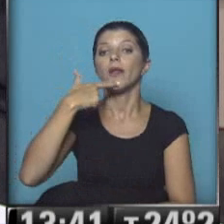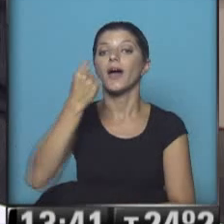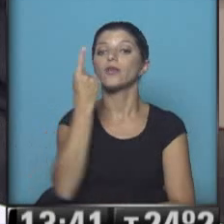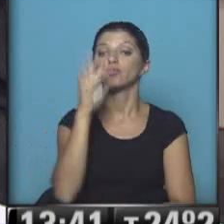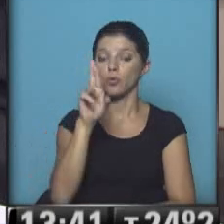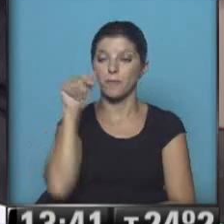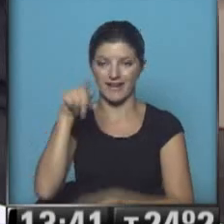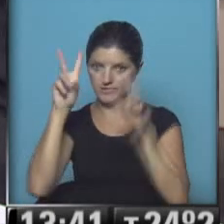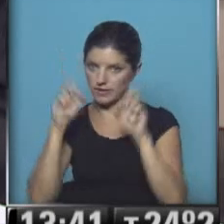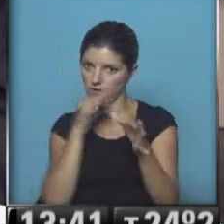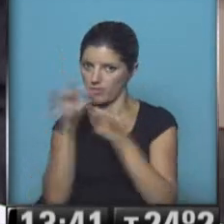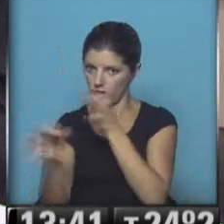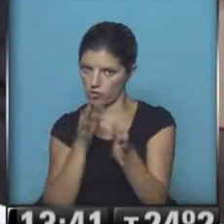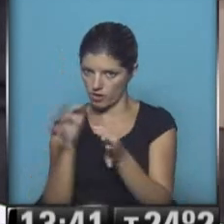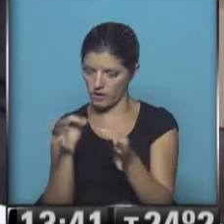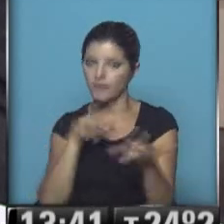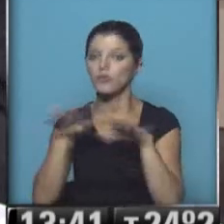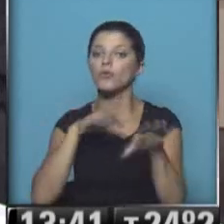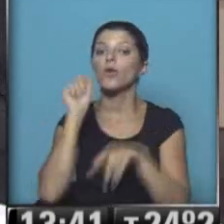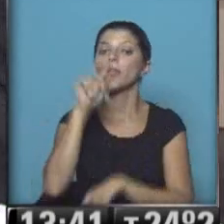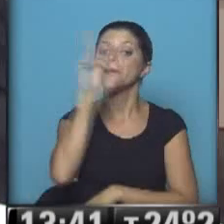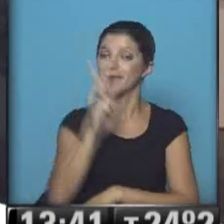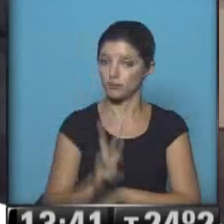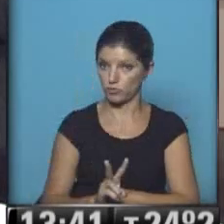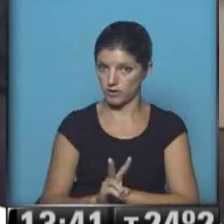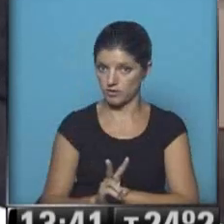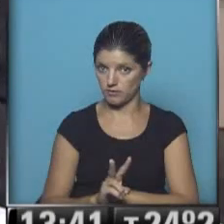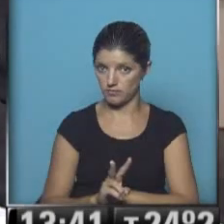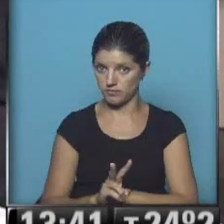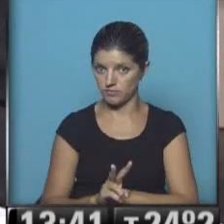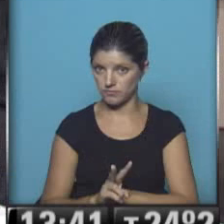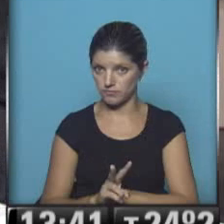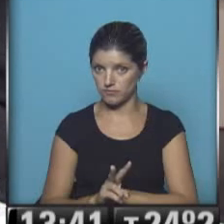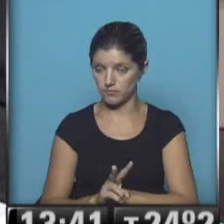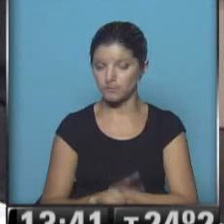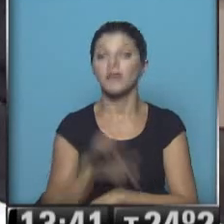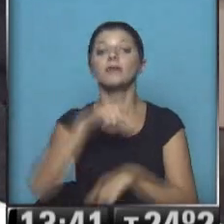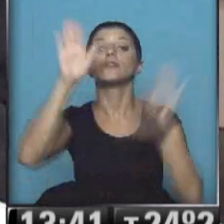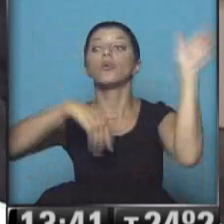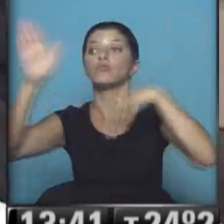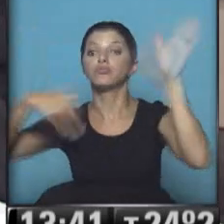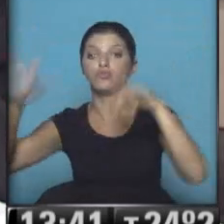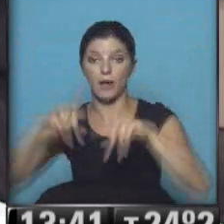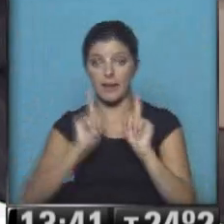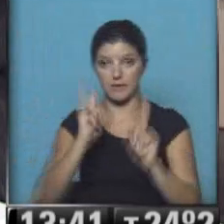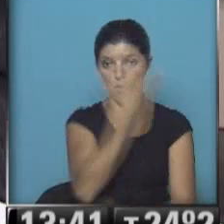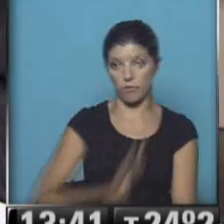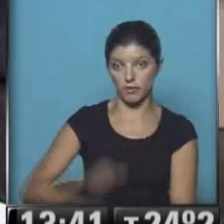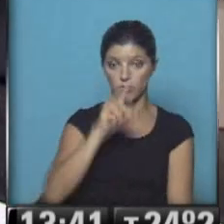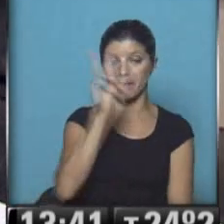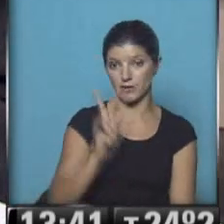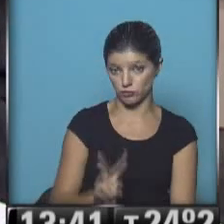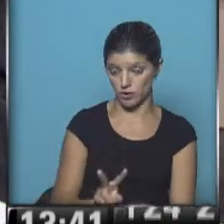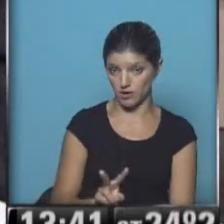tratar este tema la situación en Venezuela y esto digamos convocado o pedida la convocatoria des del propio gobierno de Venezuela